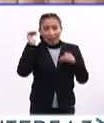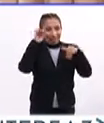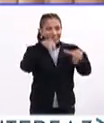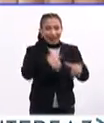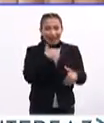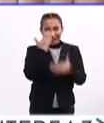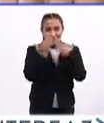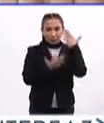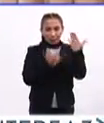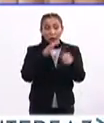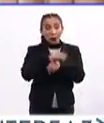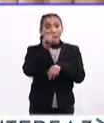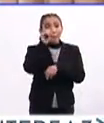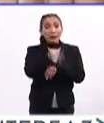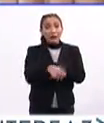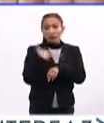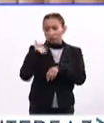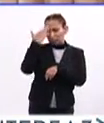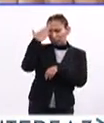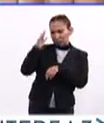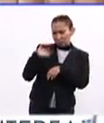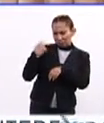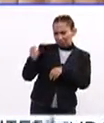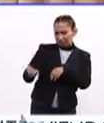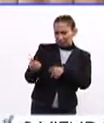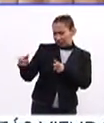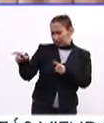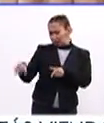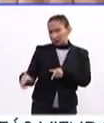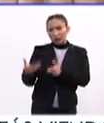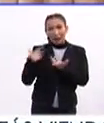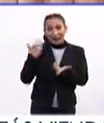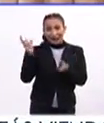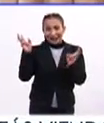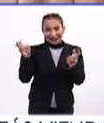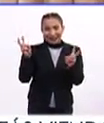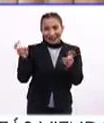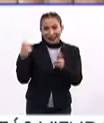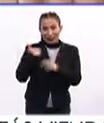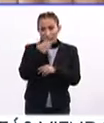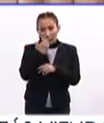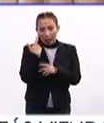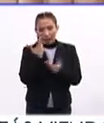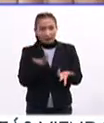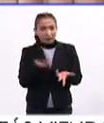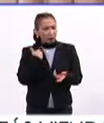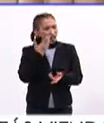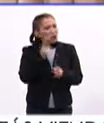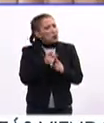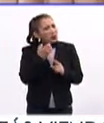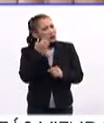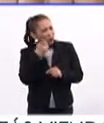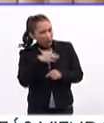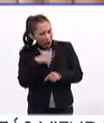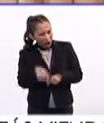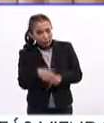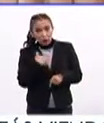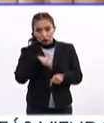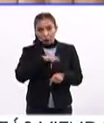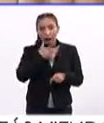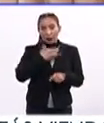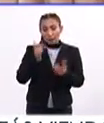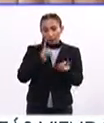existen pues a veces es incluso el propio desconocimiento, incluso en los temas de las escuelas. Nosotros